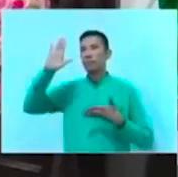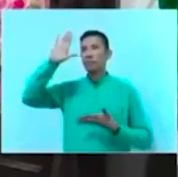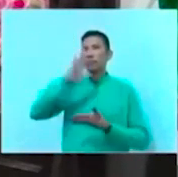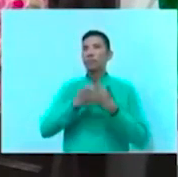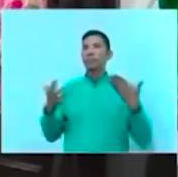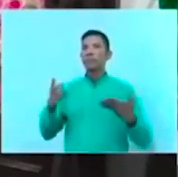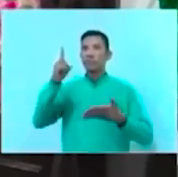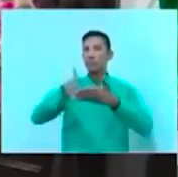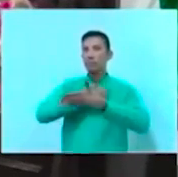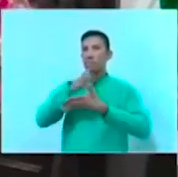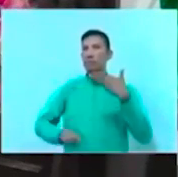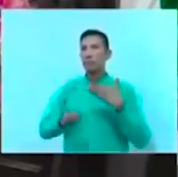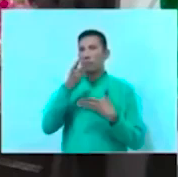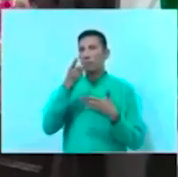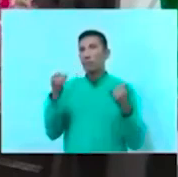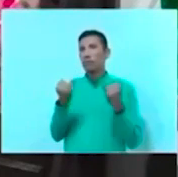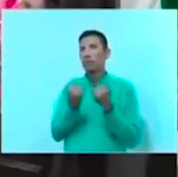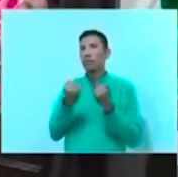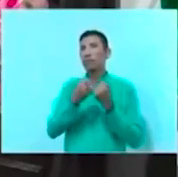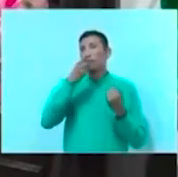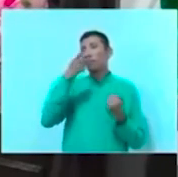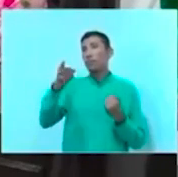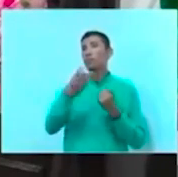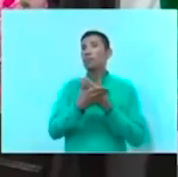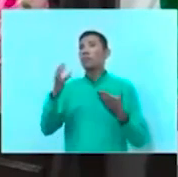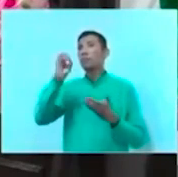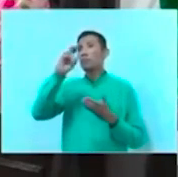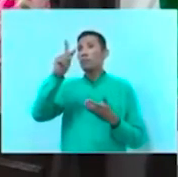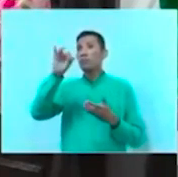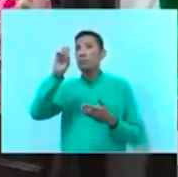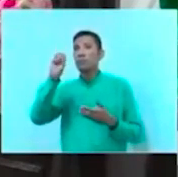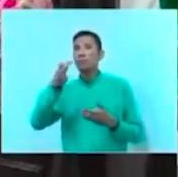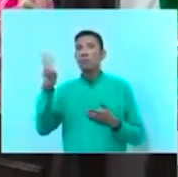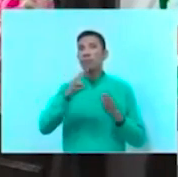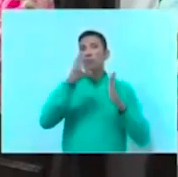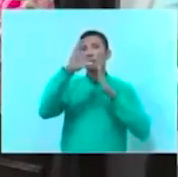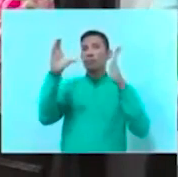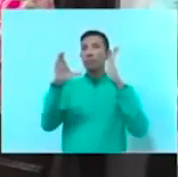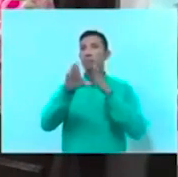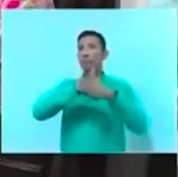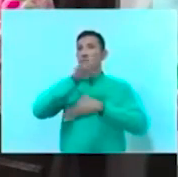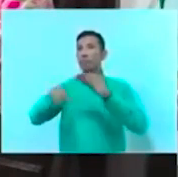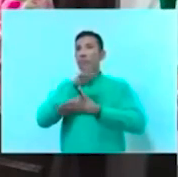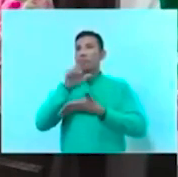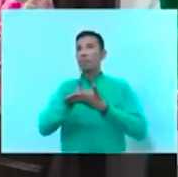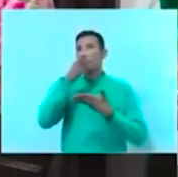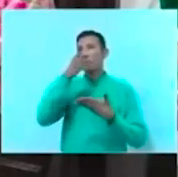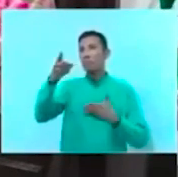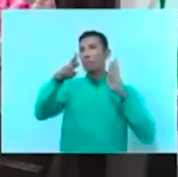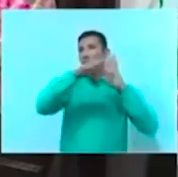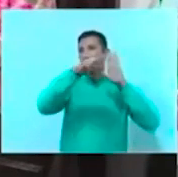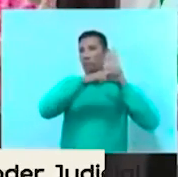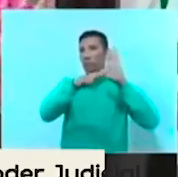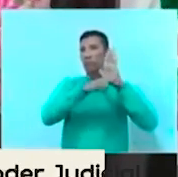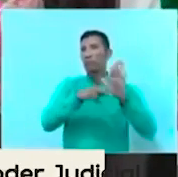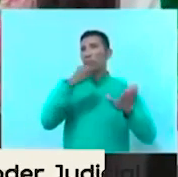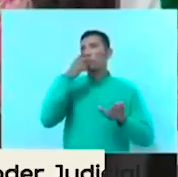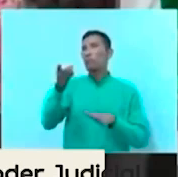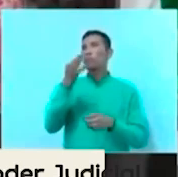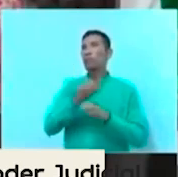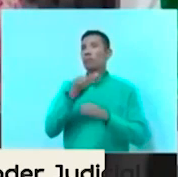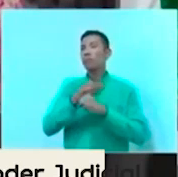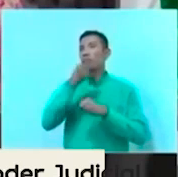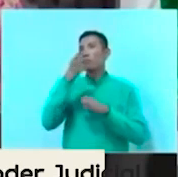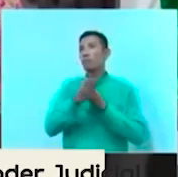de la votación y de conformidad con las disposiciones constitucionales, legales y reglamentarias aplicables,